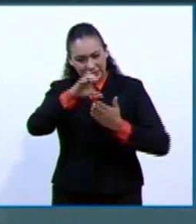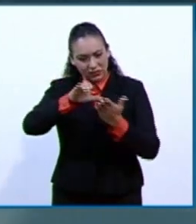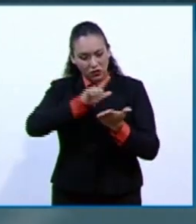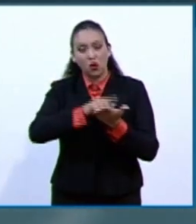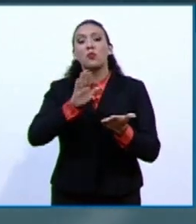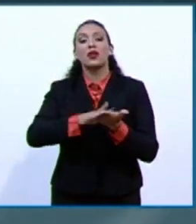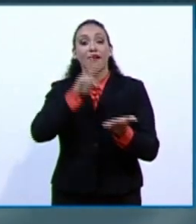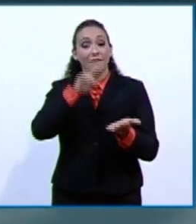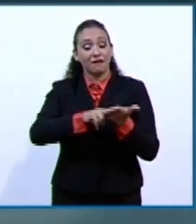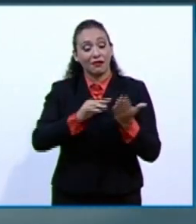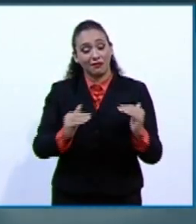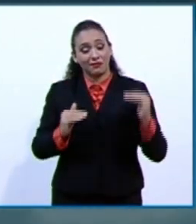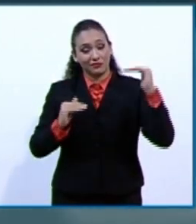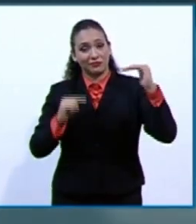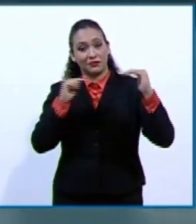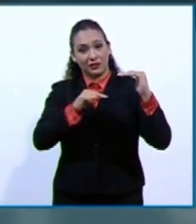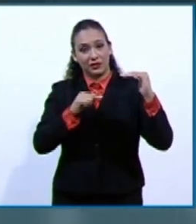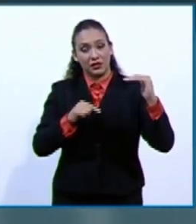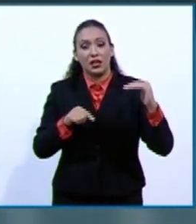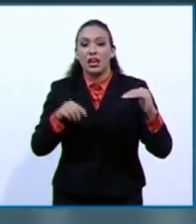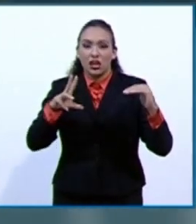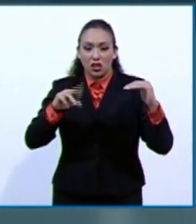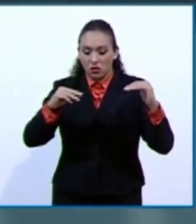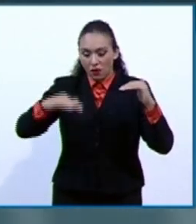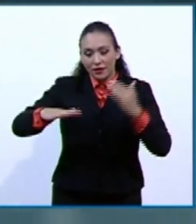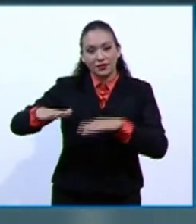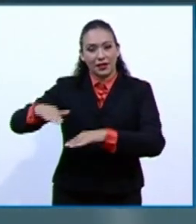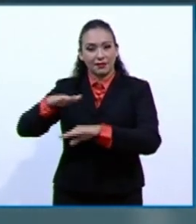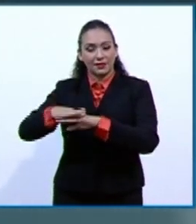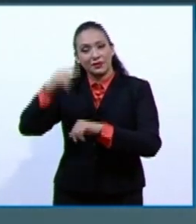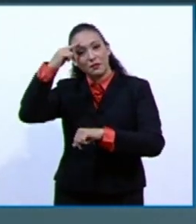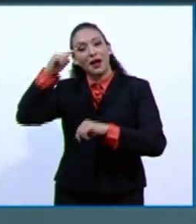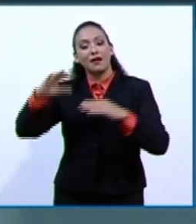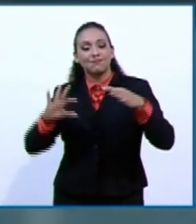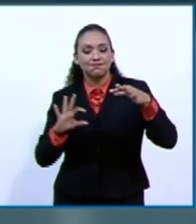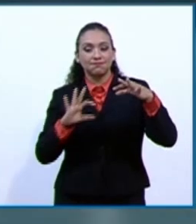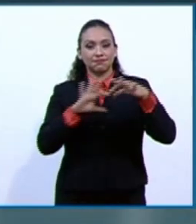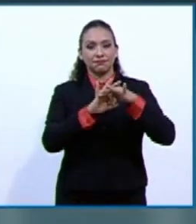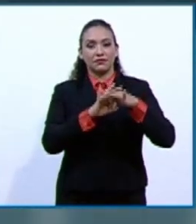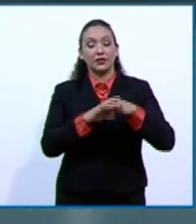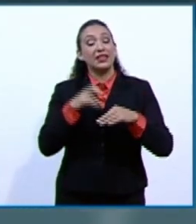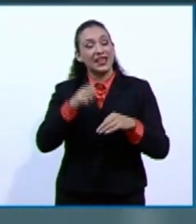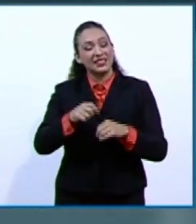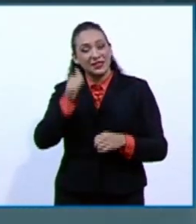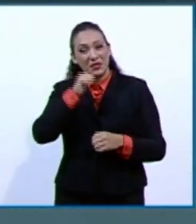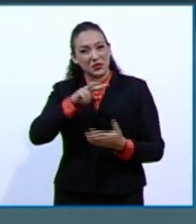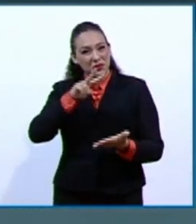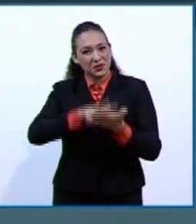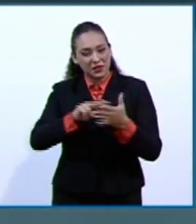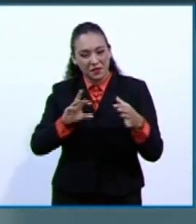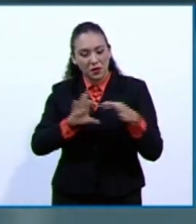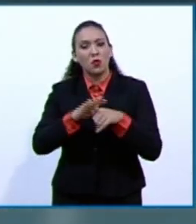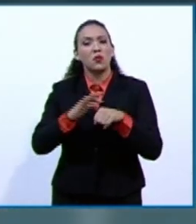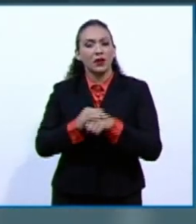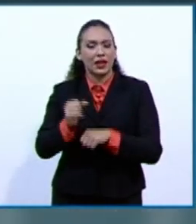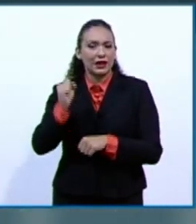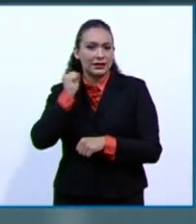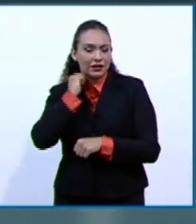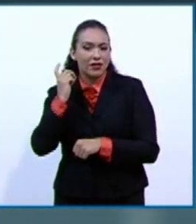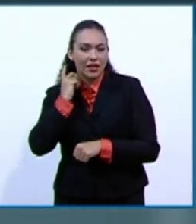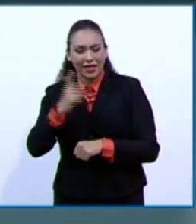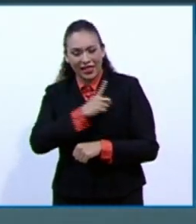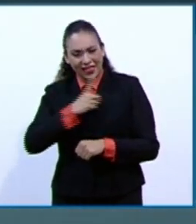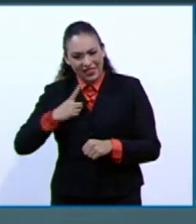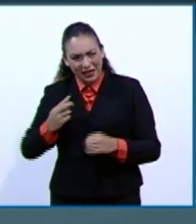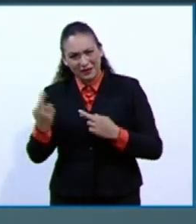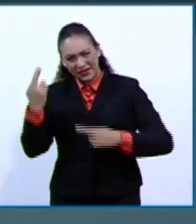prevalencia únicamente al principio político de soberanía popular, principios que deben coexistir siempre que se asocien adecuadamente con el